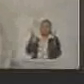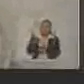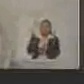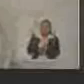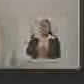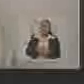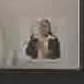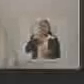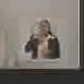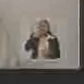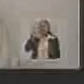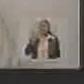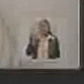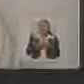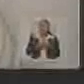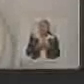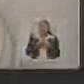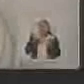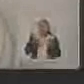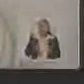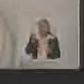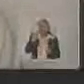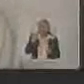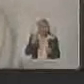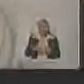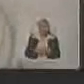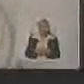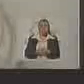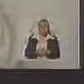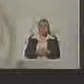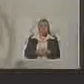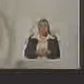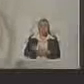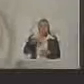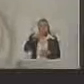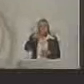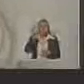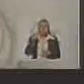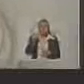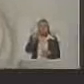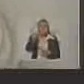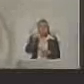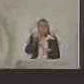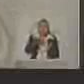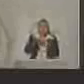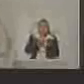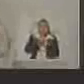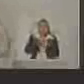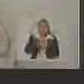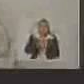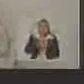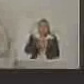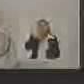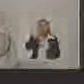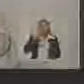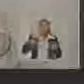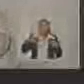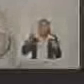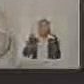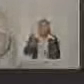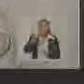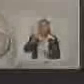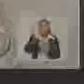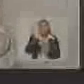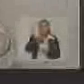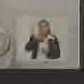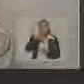quiero que juntos seamos la semilla del cambio. Quiero contar con su apoyo, con su confianza este día 7 de